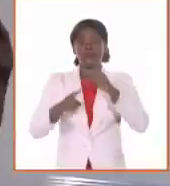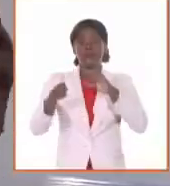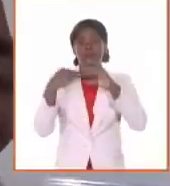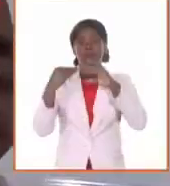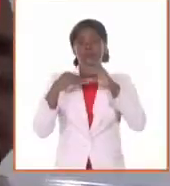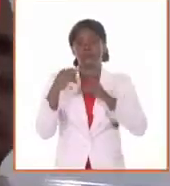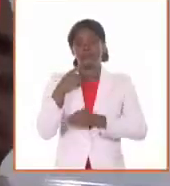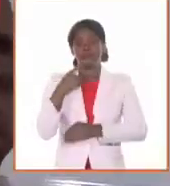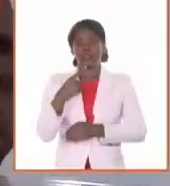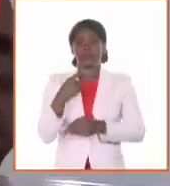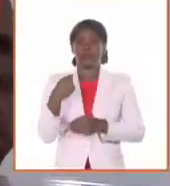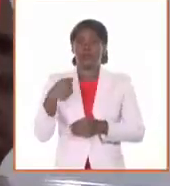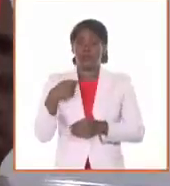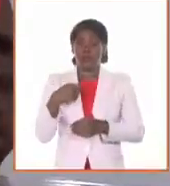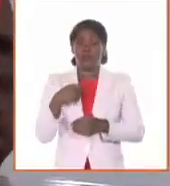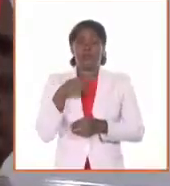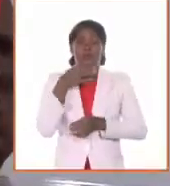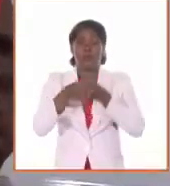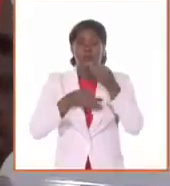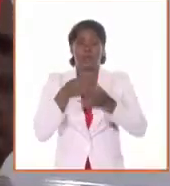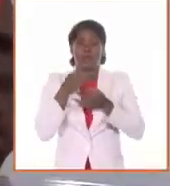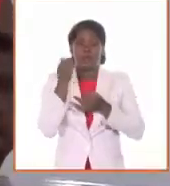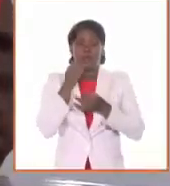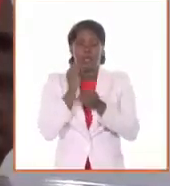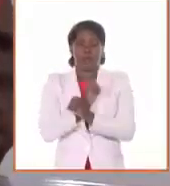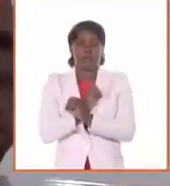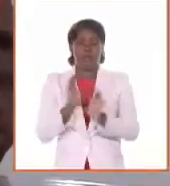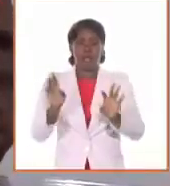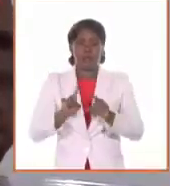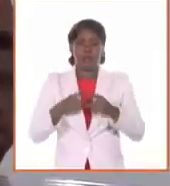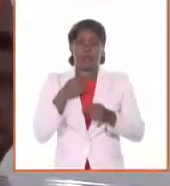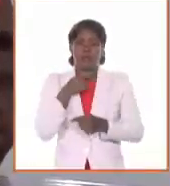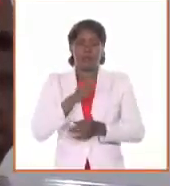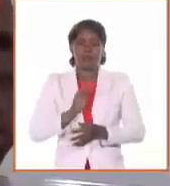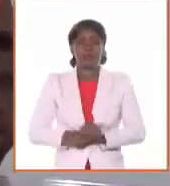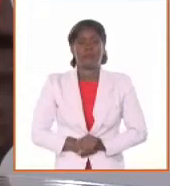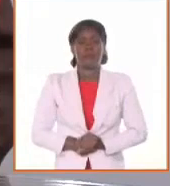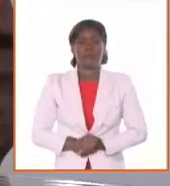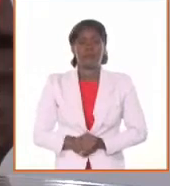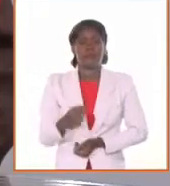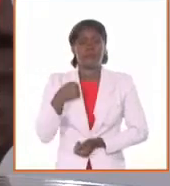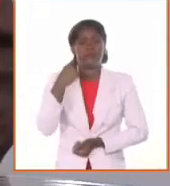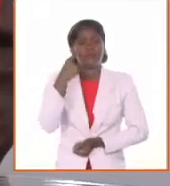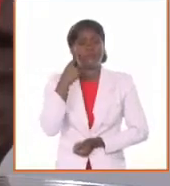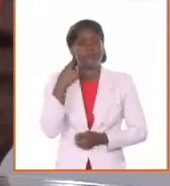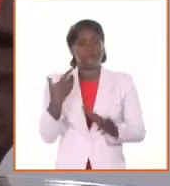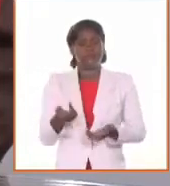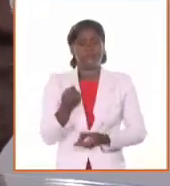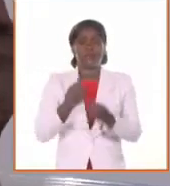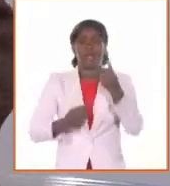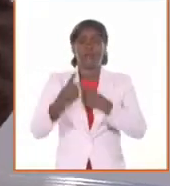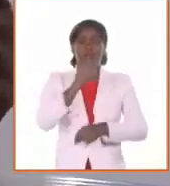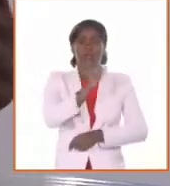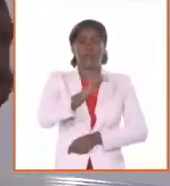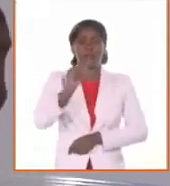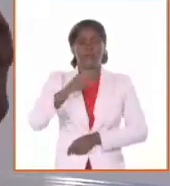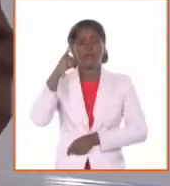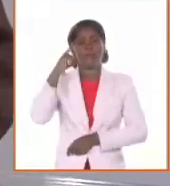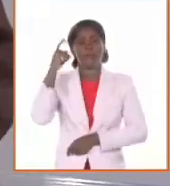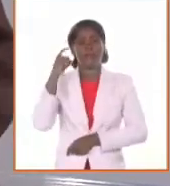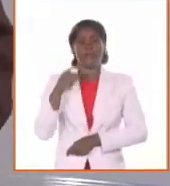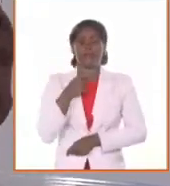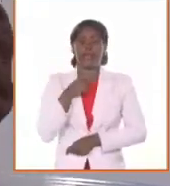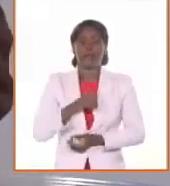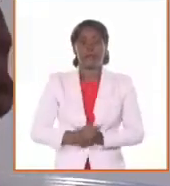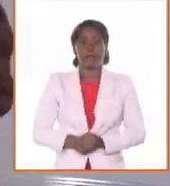que tienen que ver más bien con la cuestión técnica por ejemplo Nosotros hemos identificado a veces las personas piensan que porque sea un